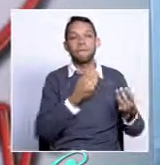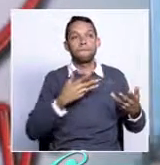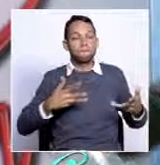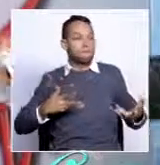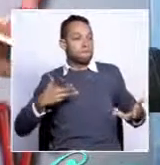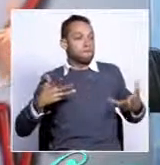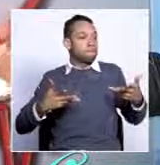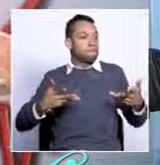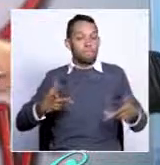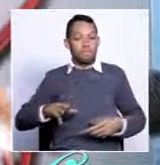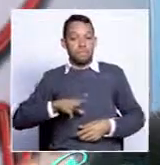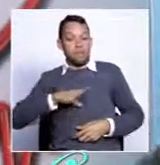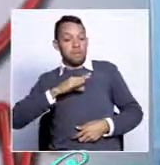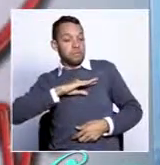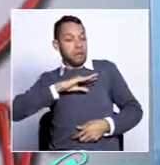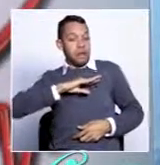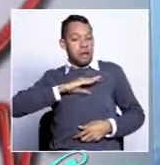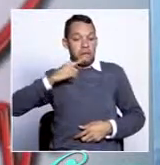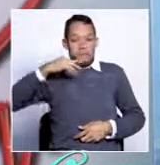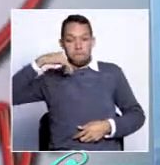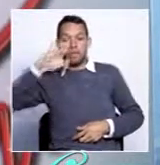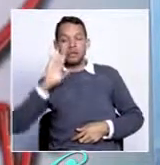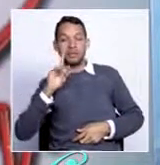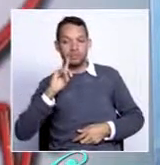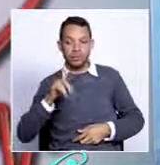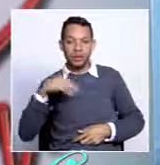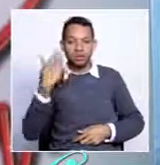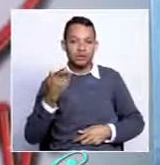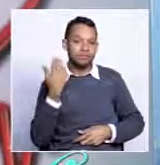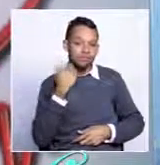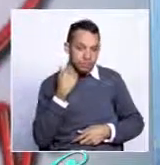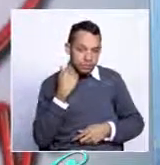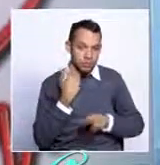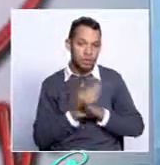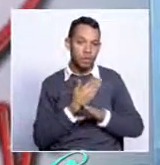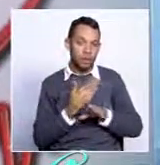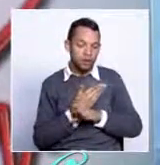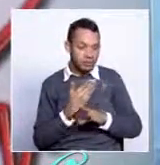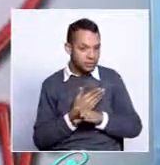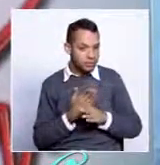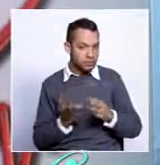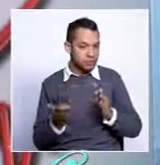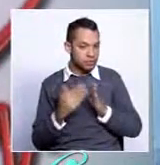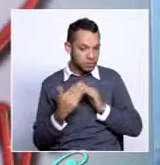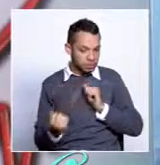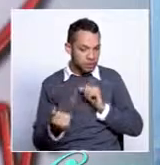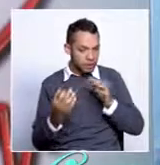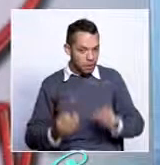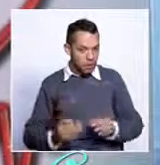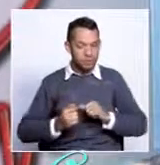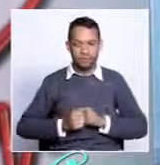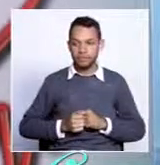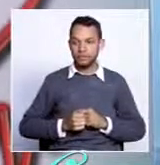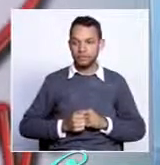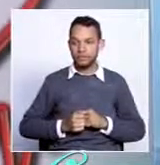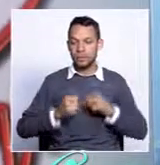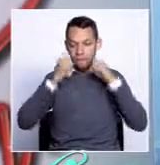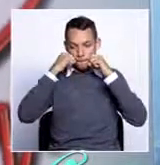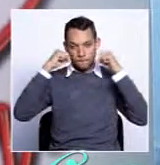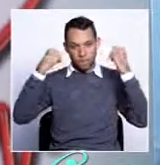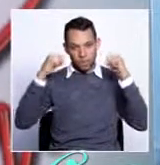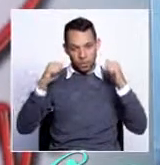y se ufanó de ser grande y no medimos las consecuencias porque la vida se devuelve la angustia de esta